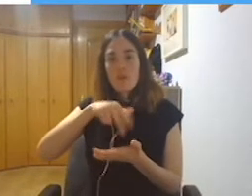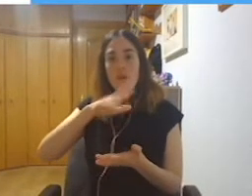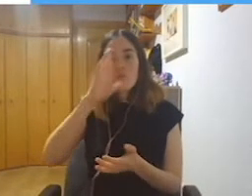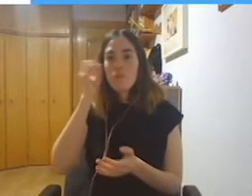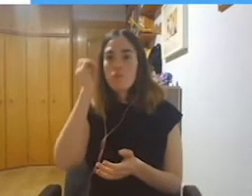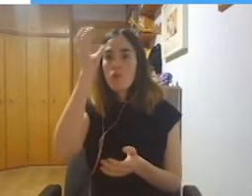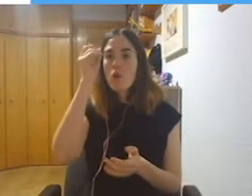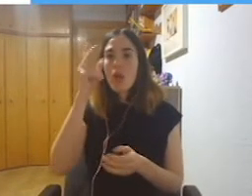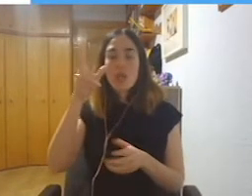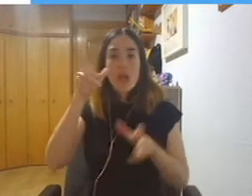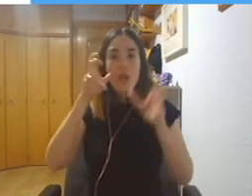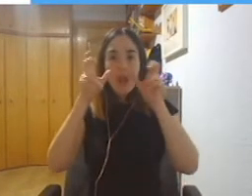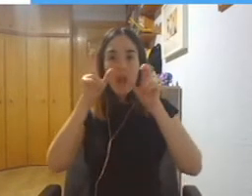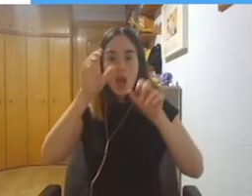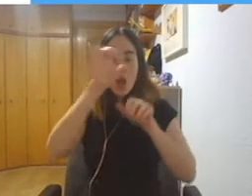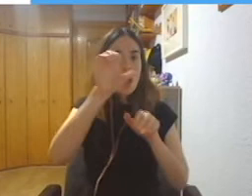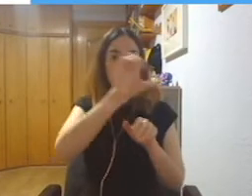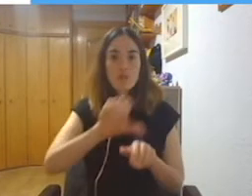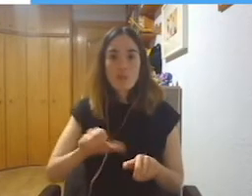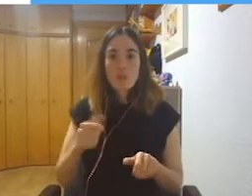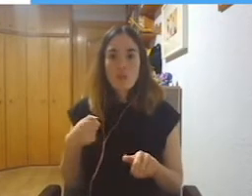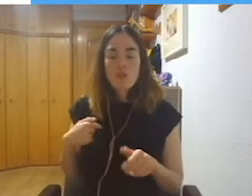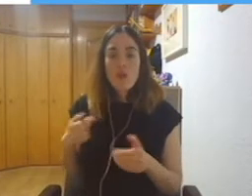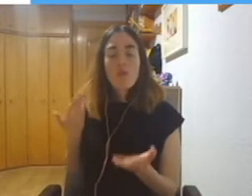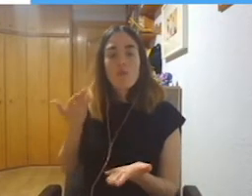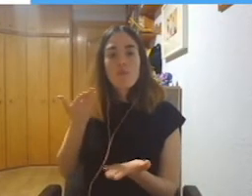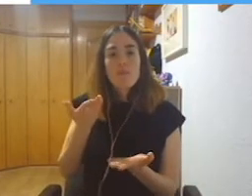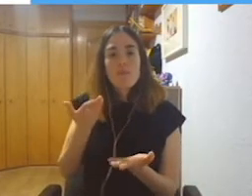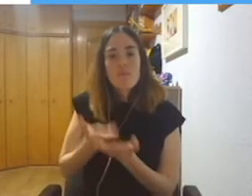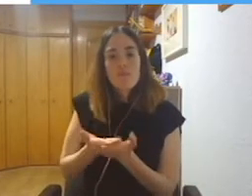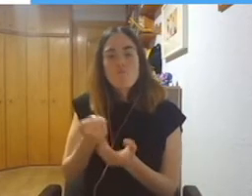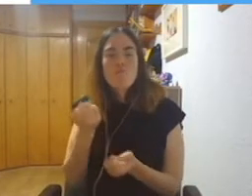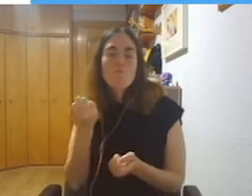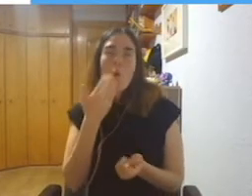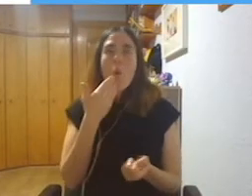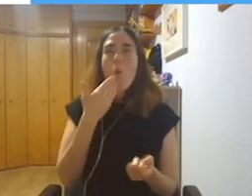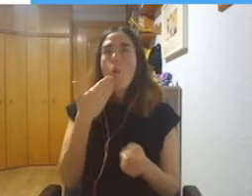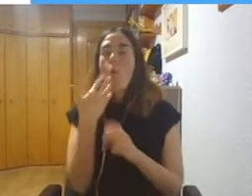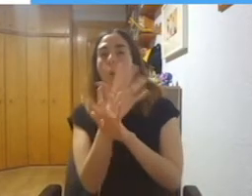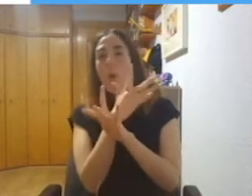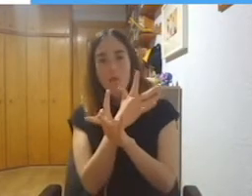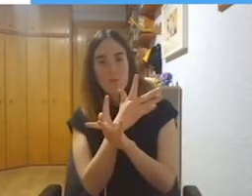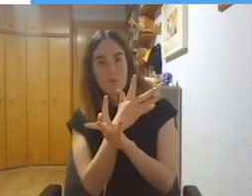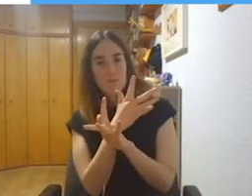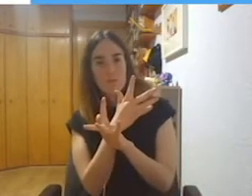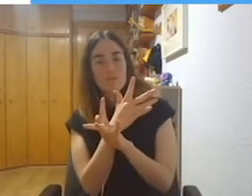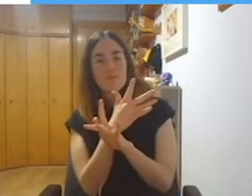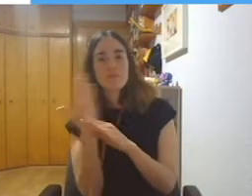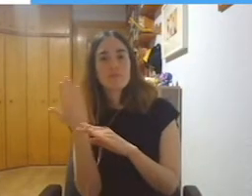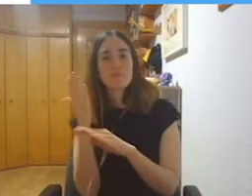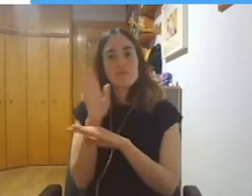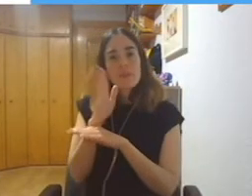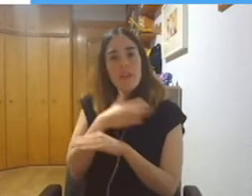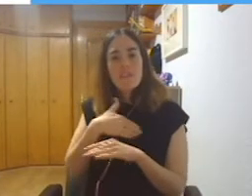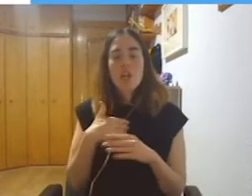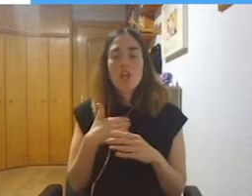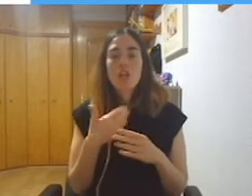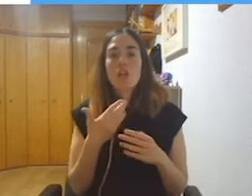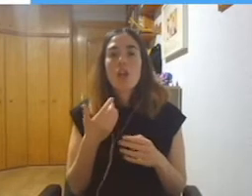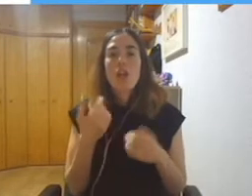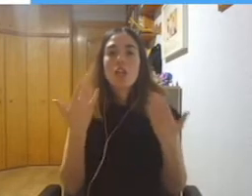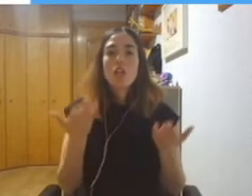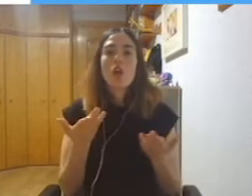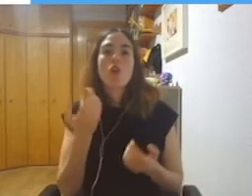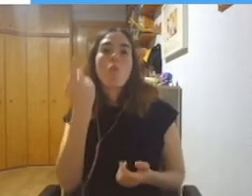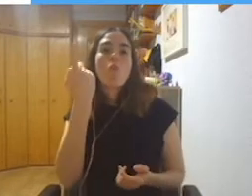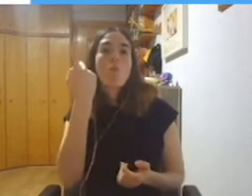esta ponencia, pues les quisiera proponer un poco, digamos, un juego, ¿no? Y es que me gustaría decir, a lo mejor, una de